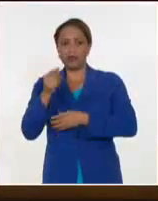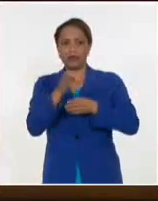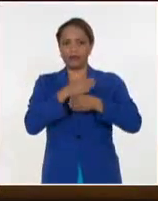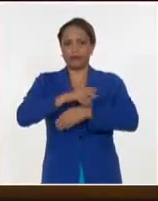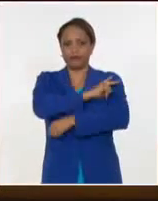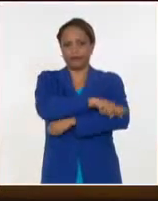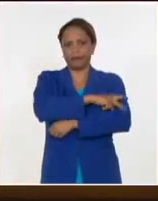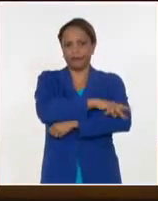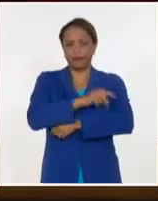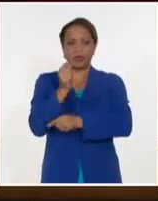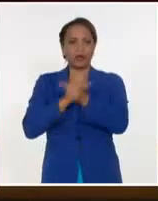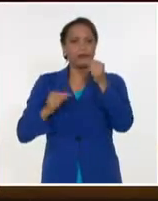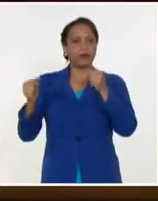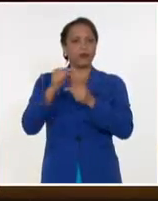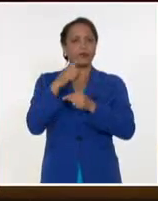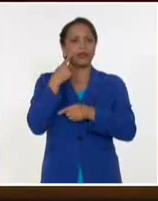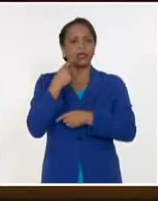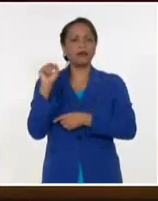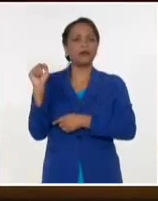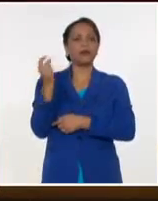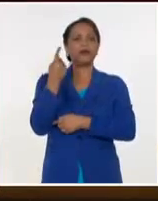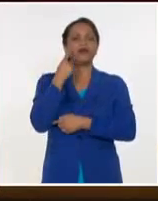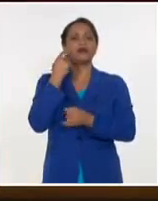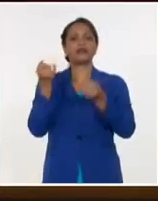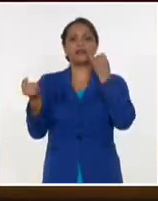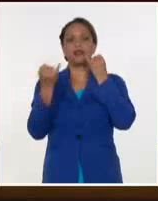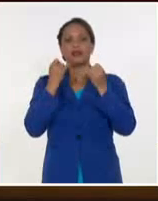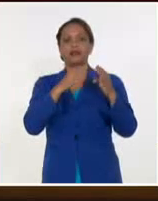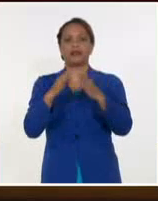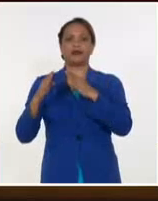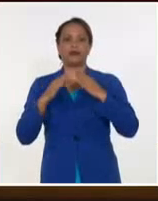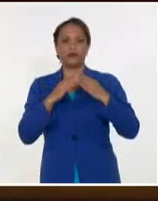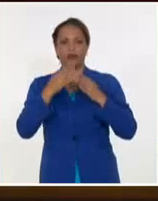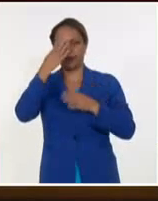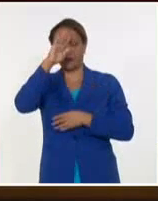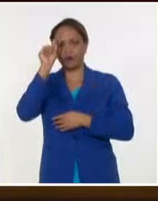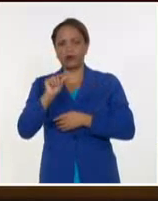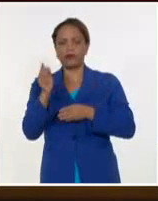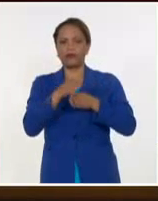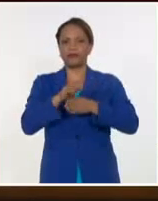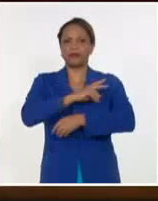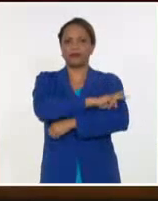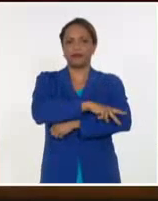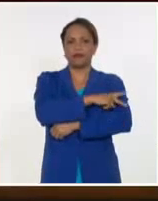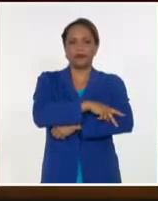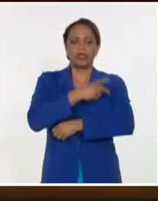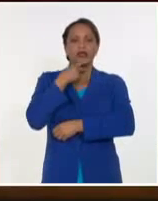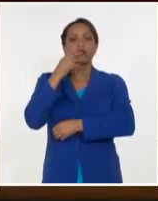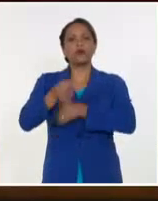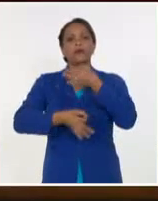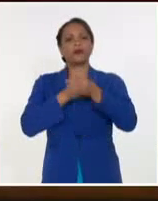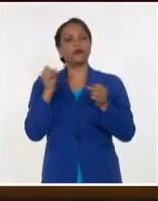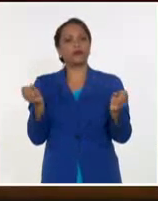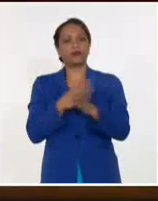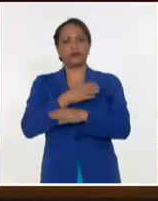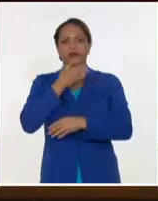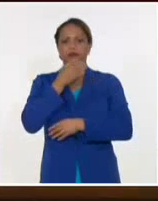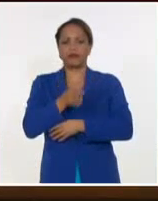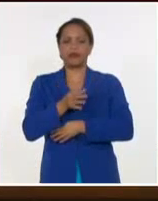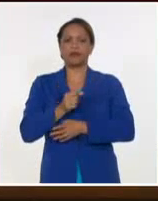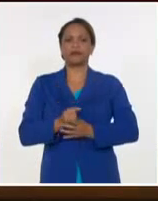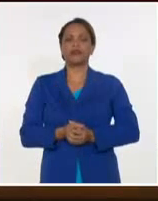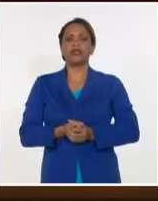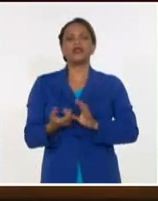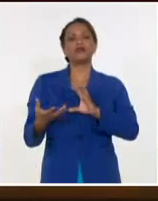en primer lugar, los intereses de esa comunidad. Lo dijo claramente Fidel, y cito: de una manera